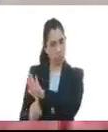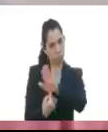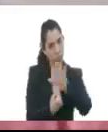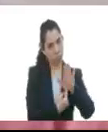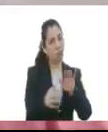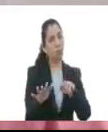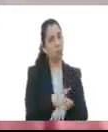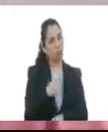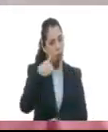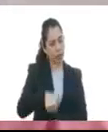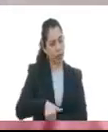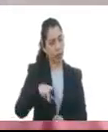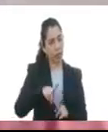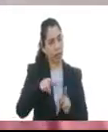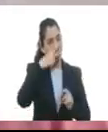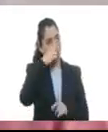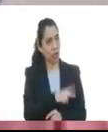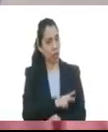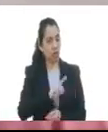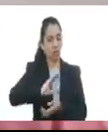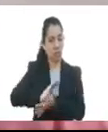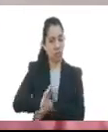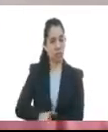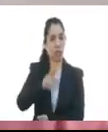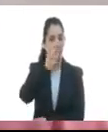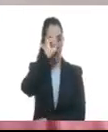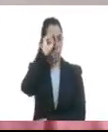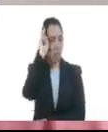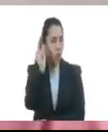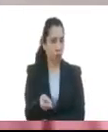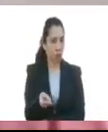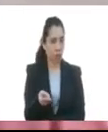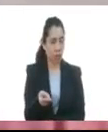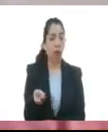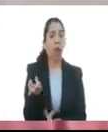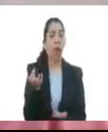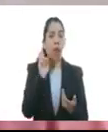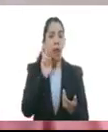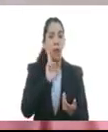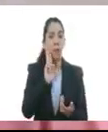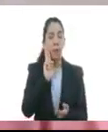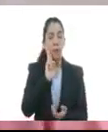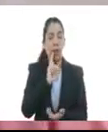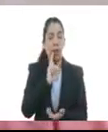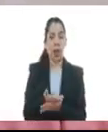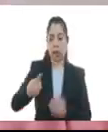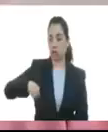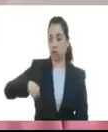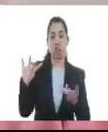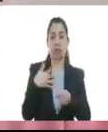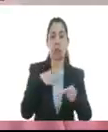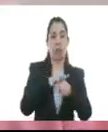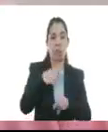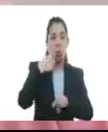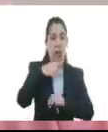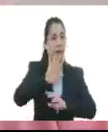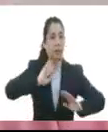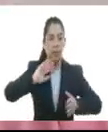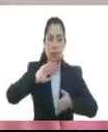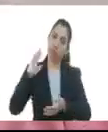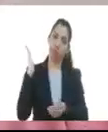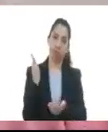en el país y qué es lo que podemos hacer para oponernos a esto, tumbando, como bien dices,